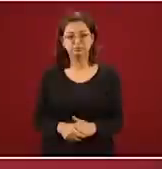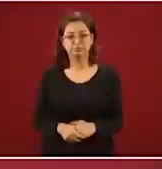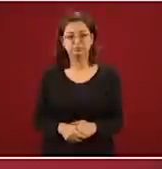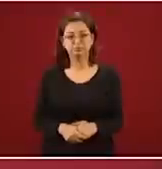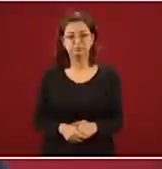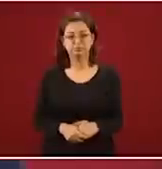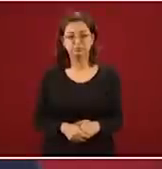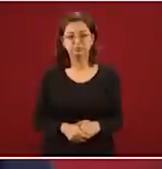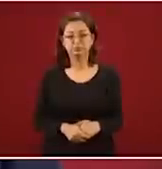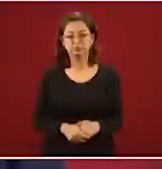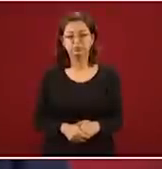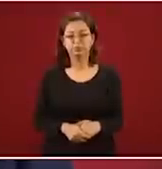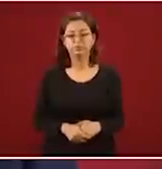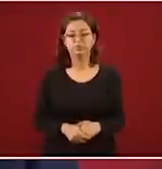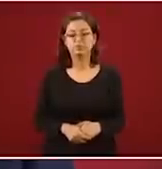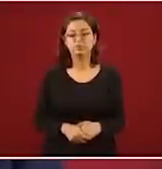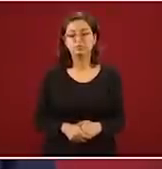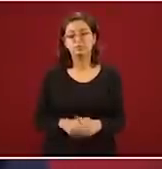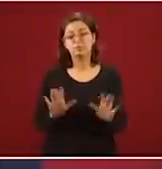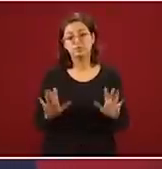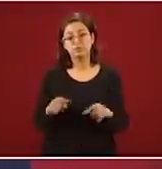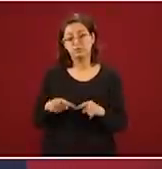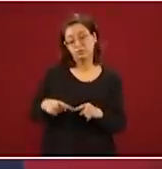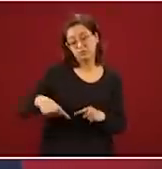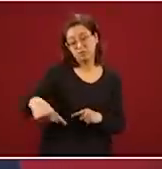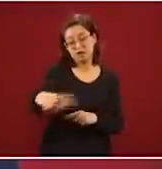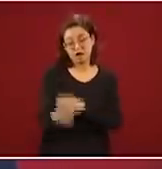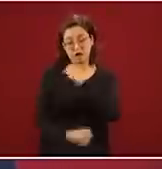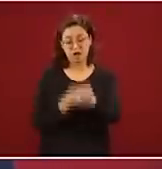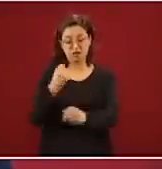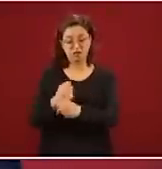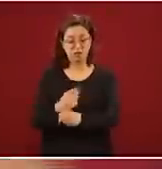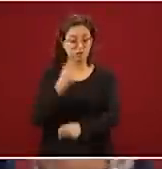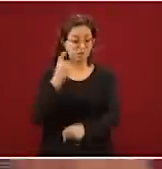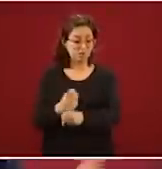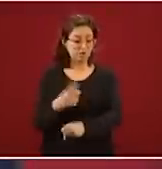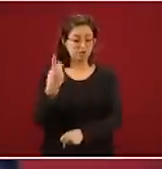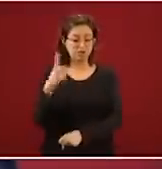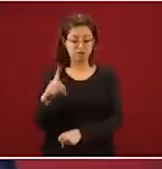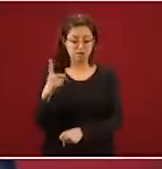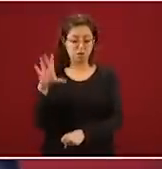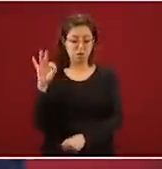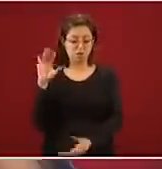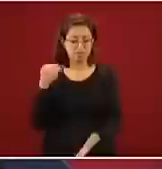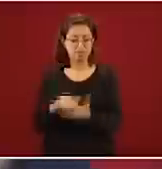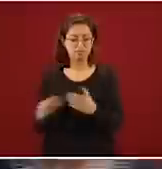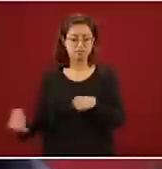ya para el 1 de diciembre, ¿sí?, con los 40,000 adicionales,